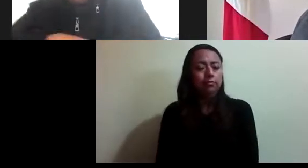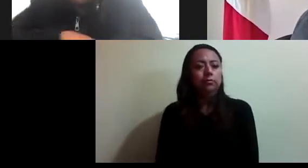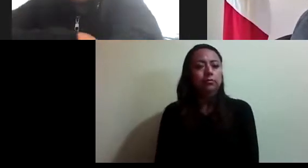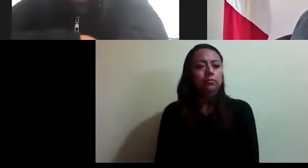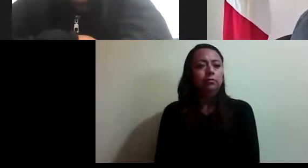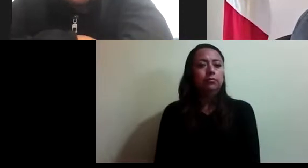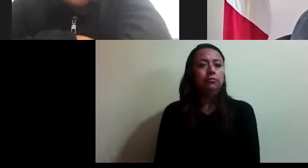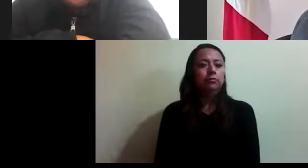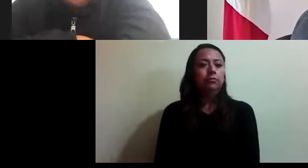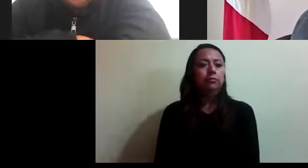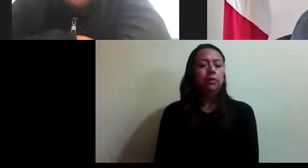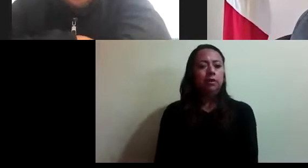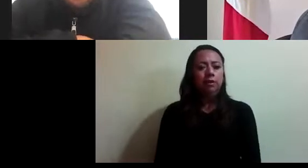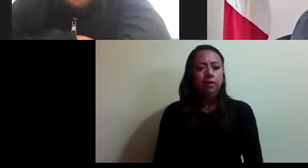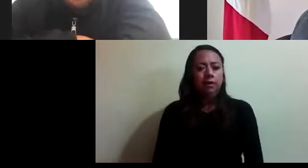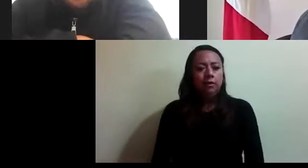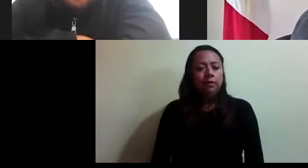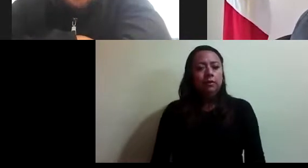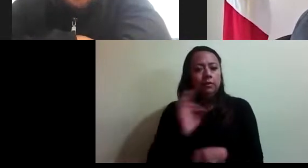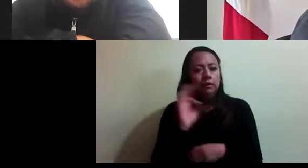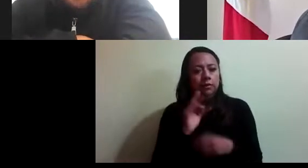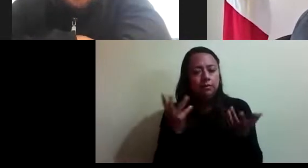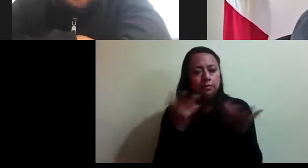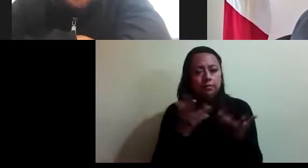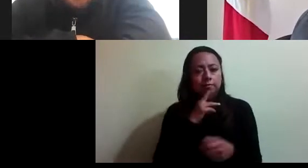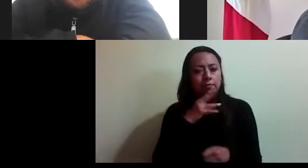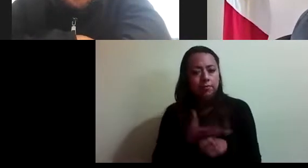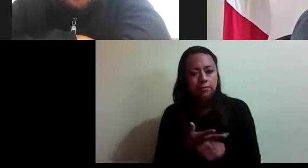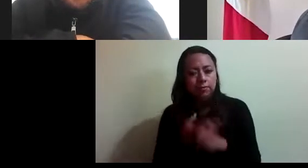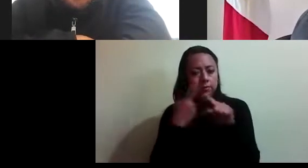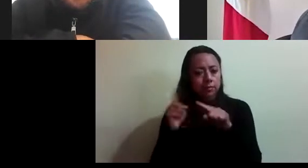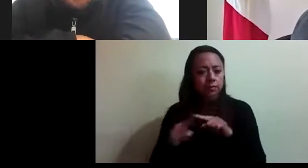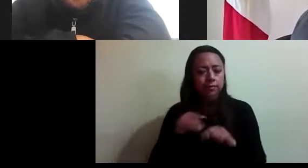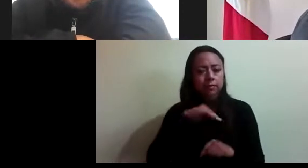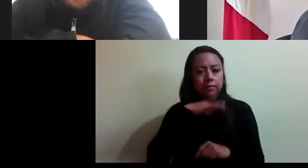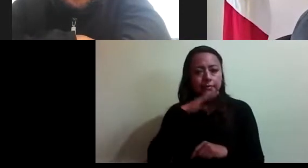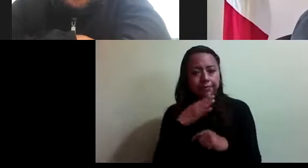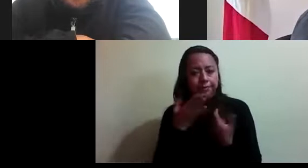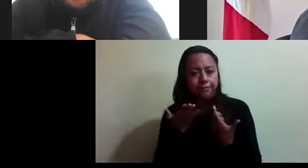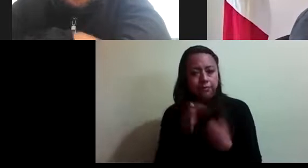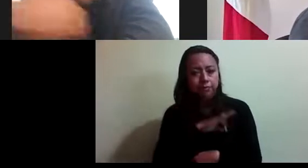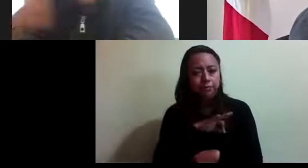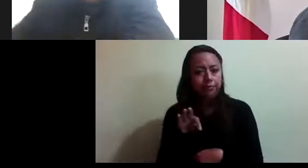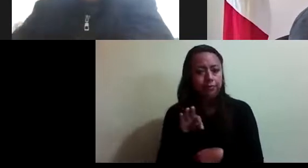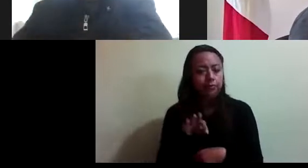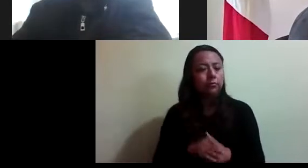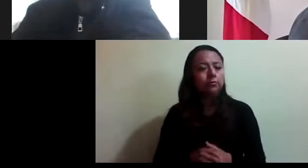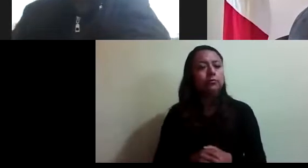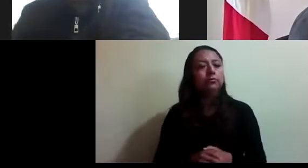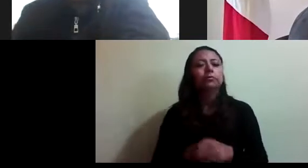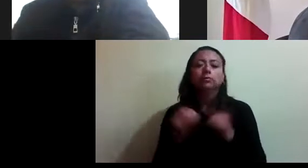pues de algunas responsabilidades que, si tenemos el cuidado y si tomamos las